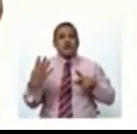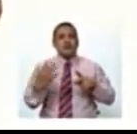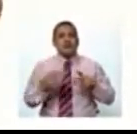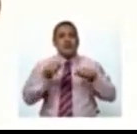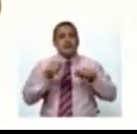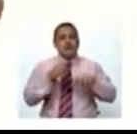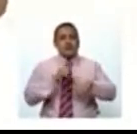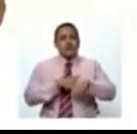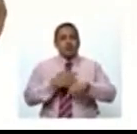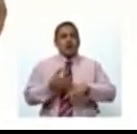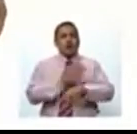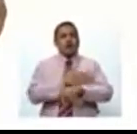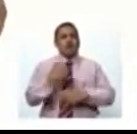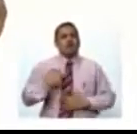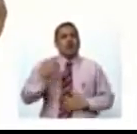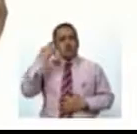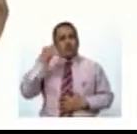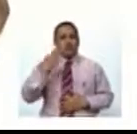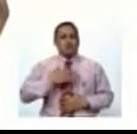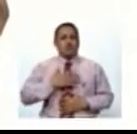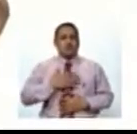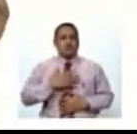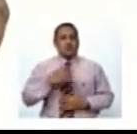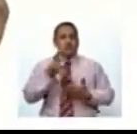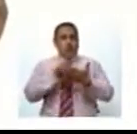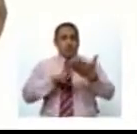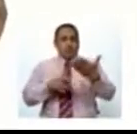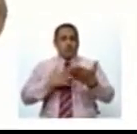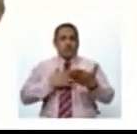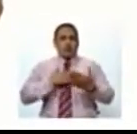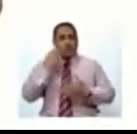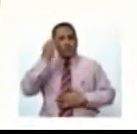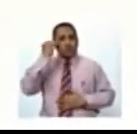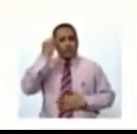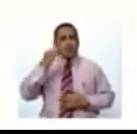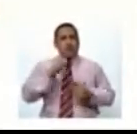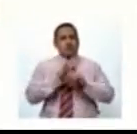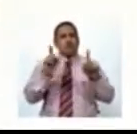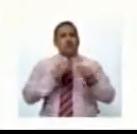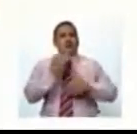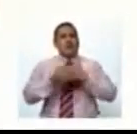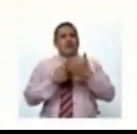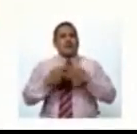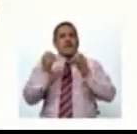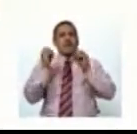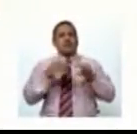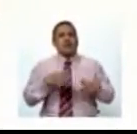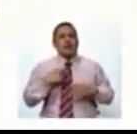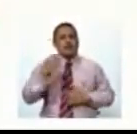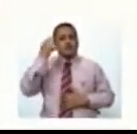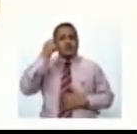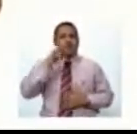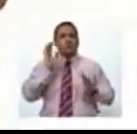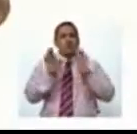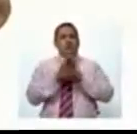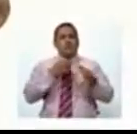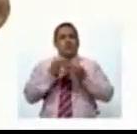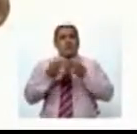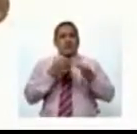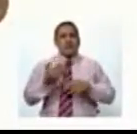desde ese momento. Ahora, a mí me parece, eso es una lectura muy personal, que no se llega a abandonar del todo el criterio que estaba en